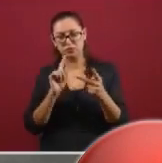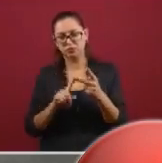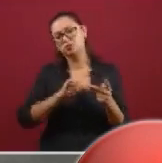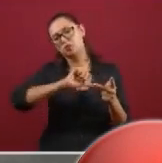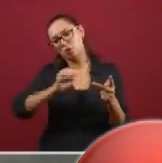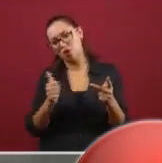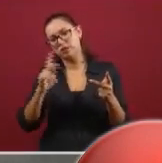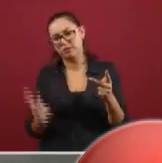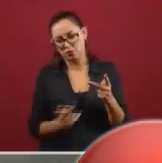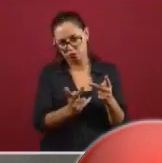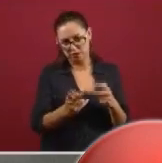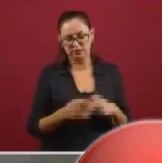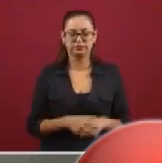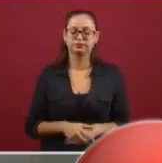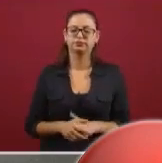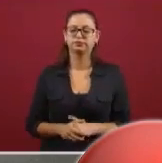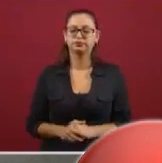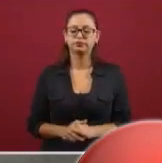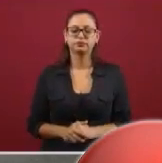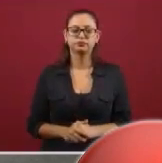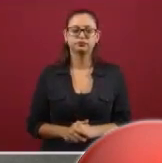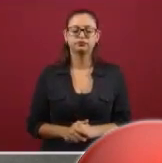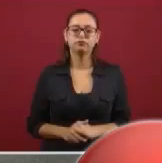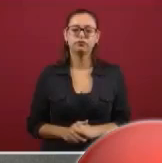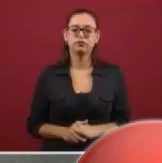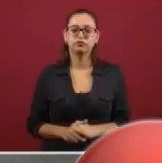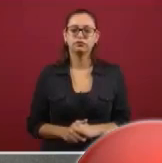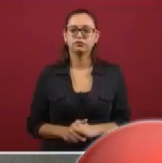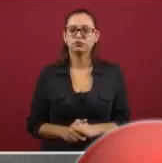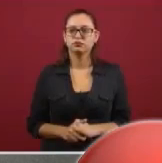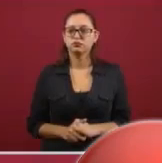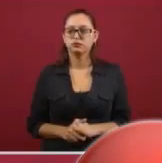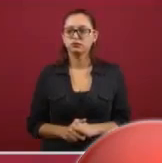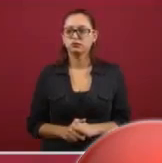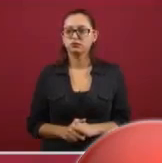pregunta. Gracias. Bueno, estamos trabajando de manera